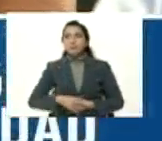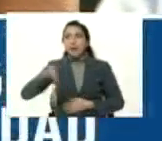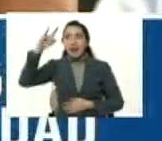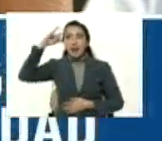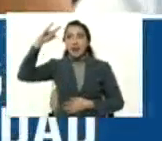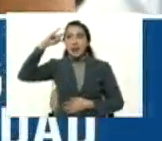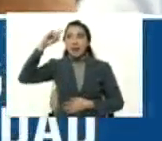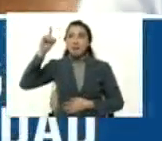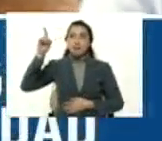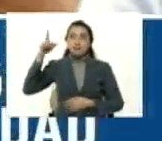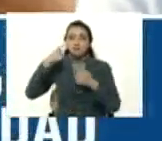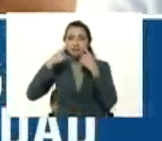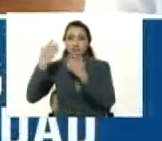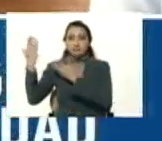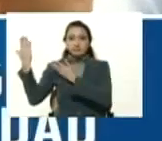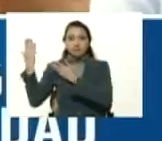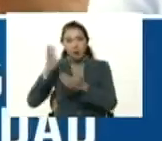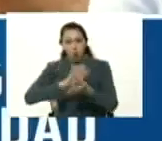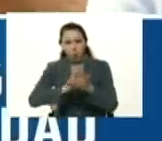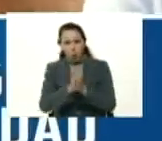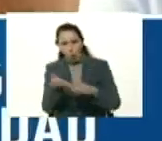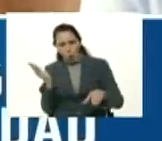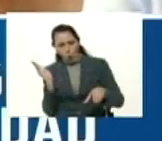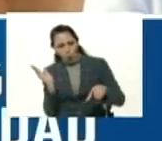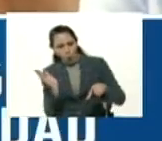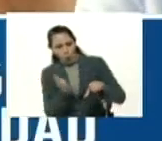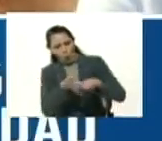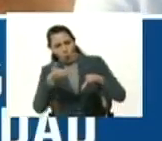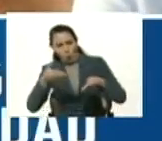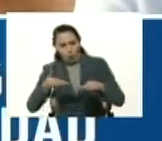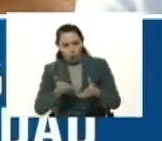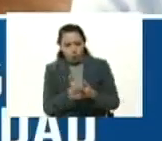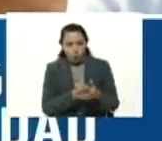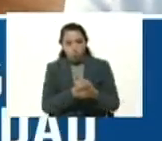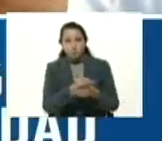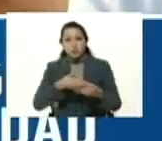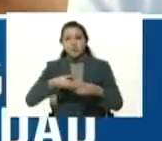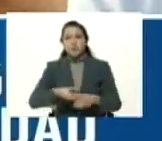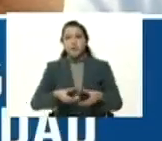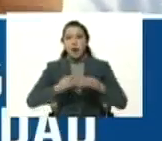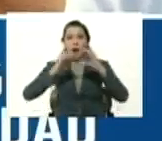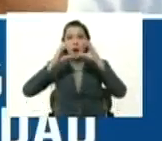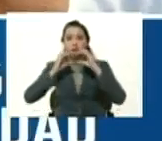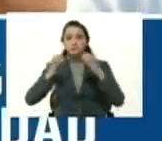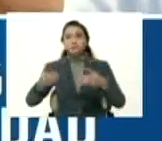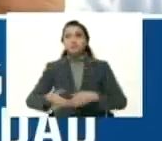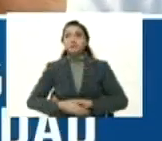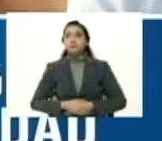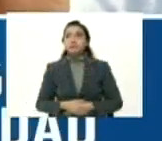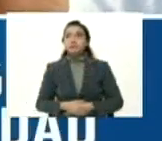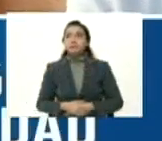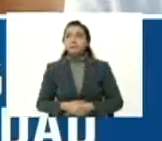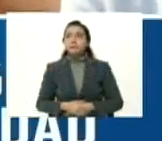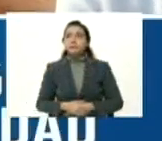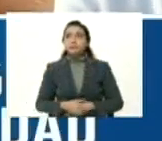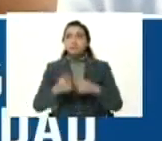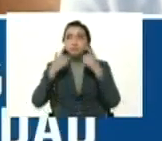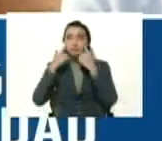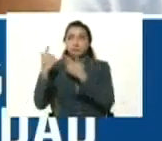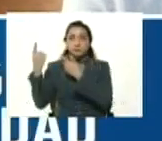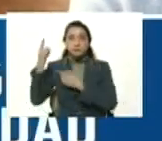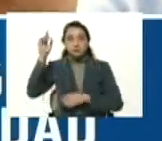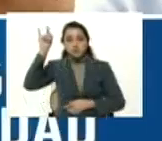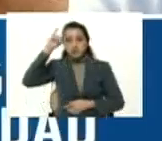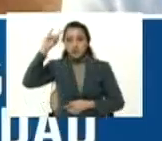con una arepita, abre la arepita y le mete el diablo por la mitad. Ah, y